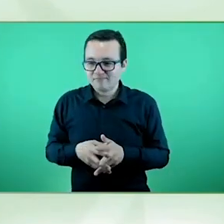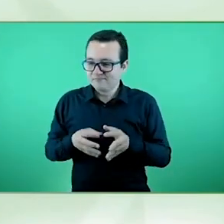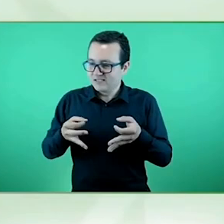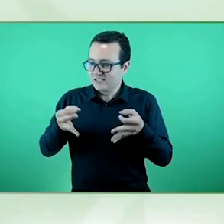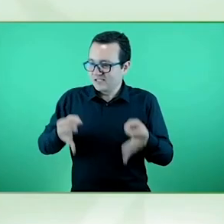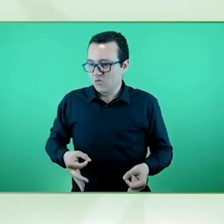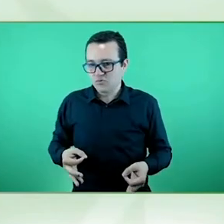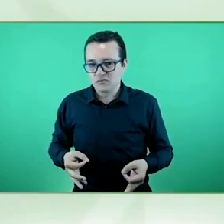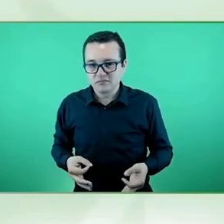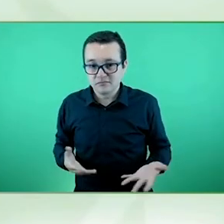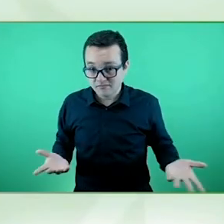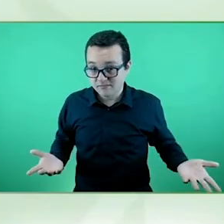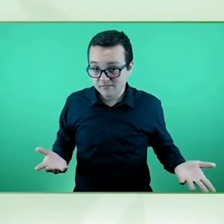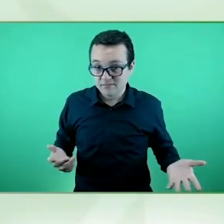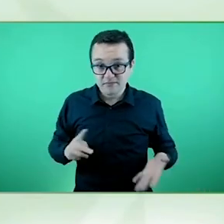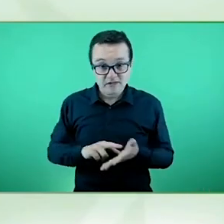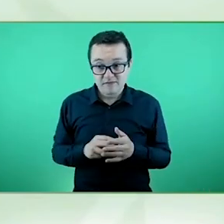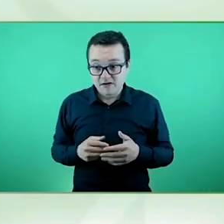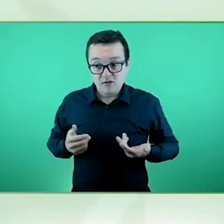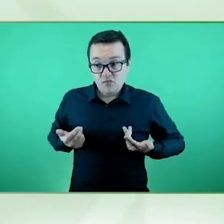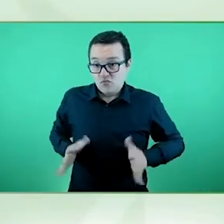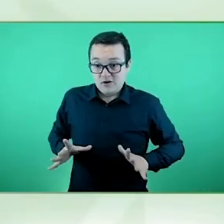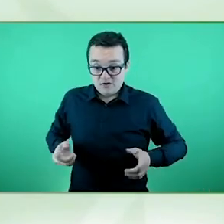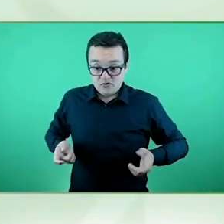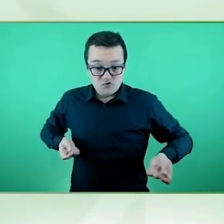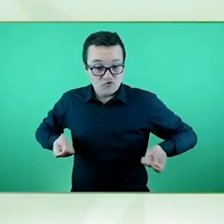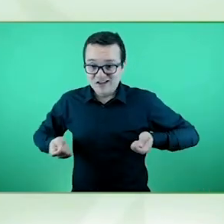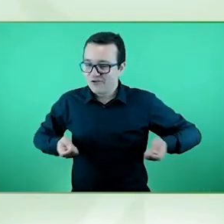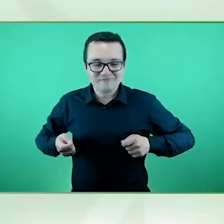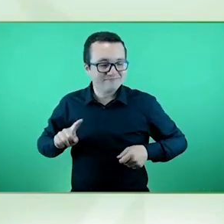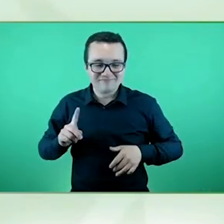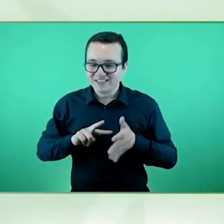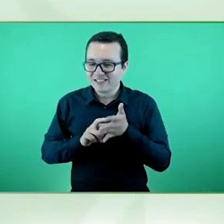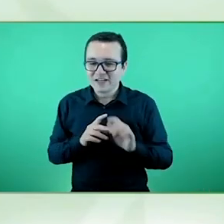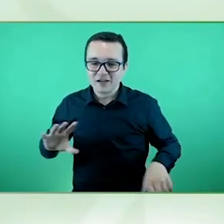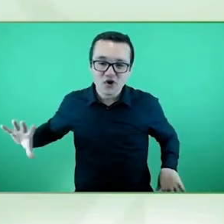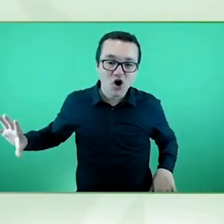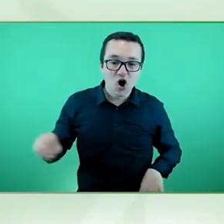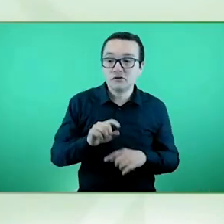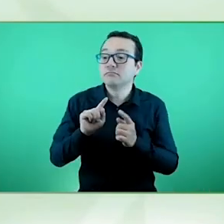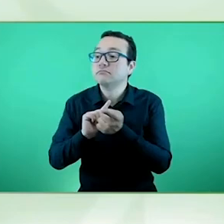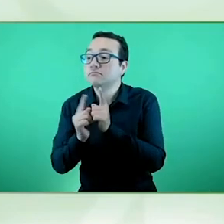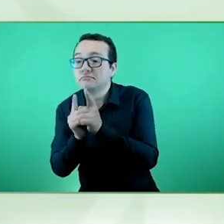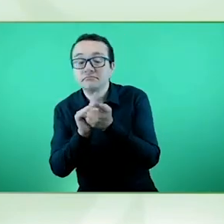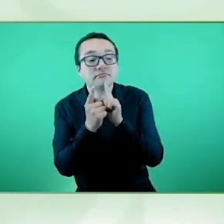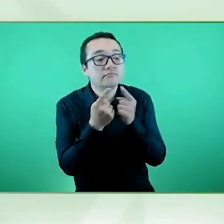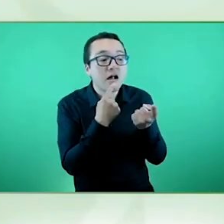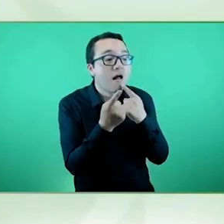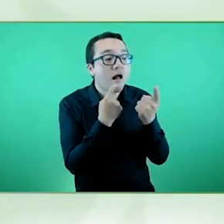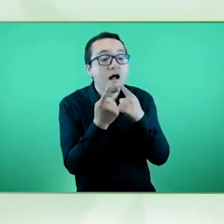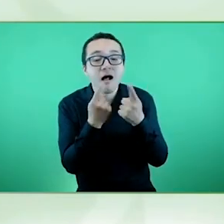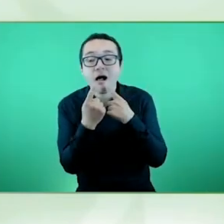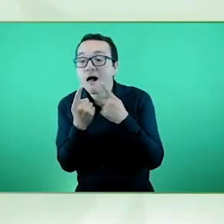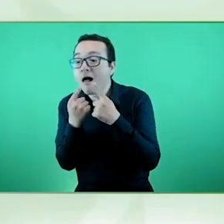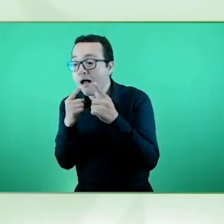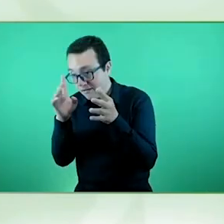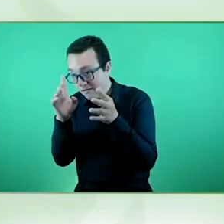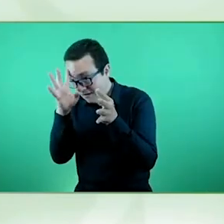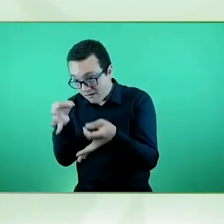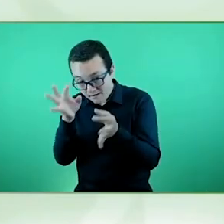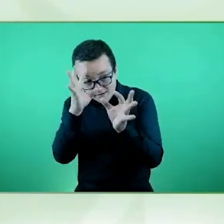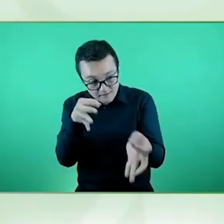hacer, se tiene que hacer entre todos los participantes. Y esas son habilidades que hay que ir adquiriendo.